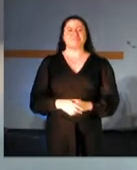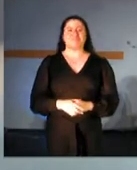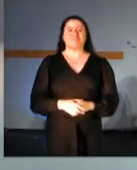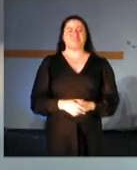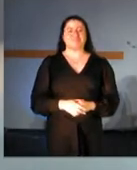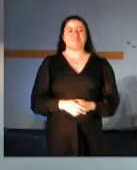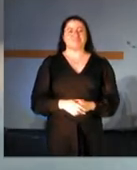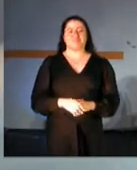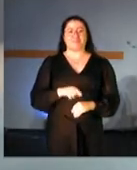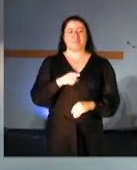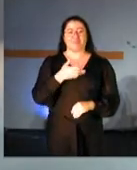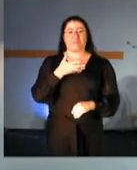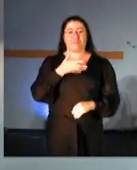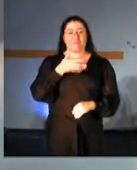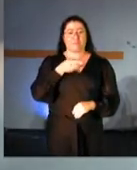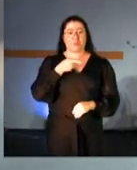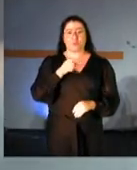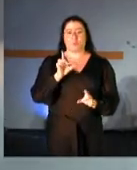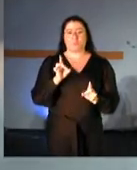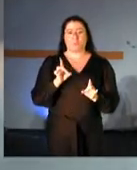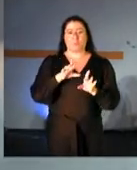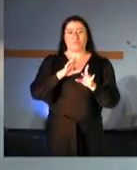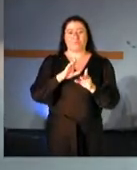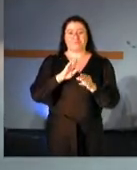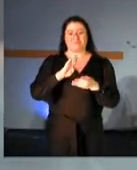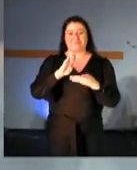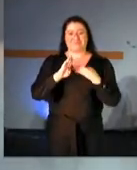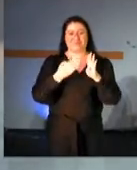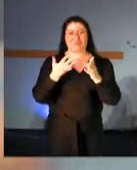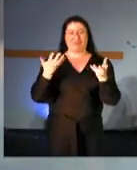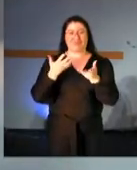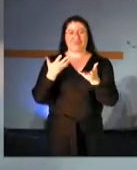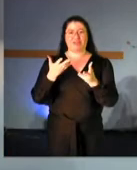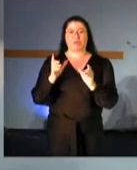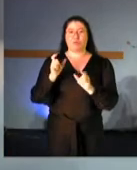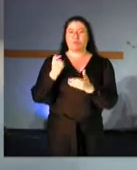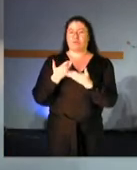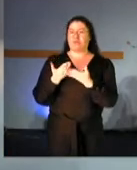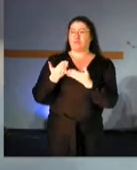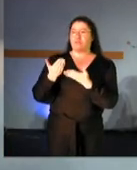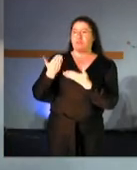Un suceso que sacudió al mundo en el año que iniciaba en el resto del mundo